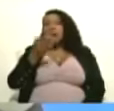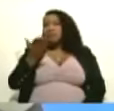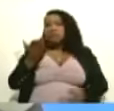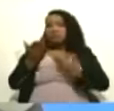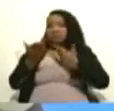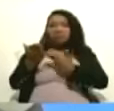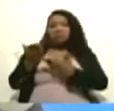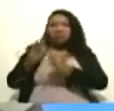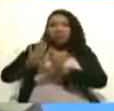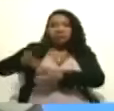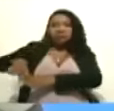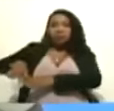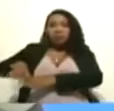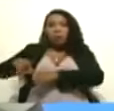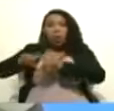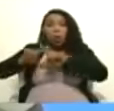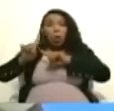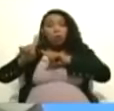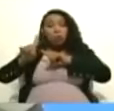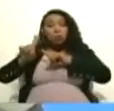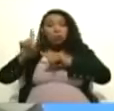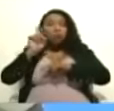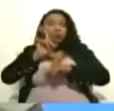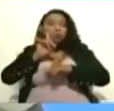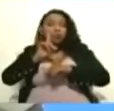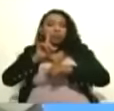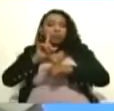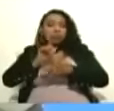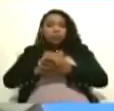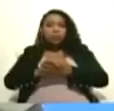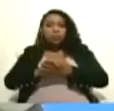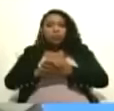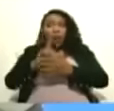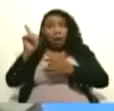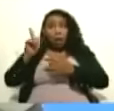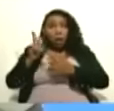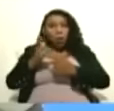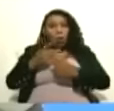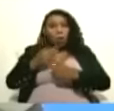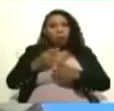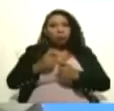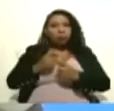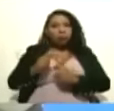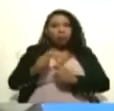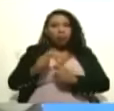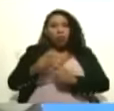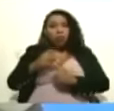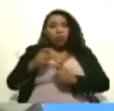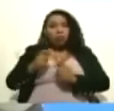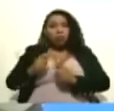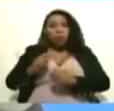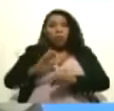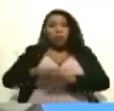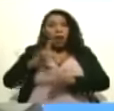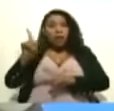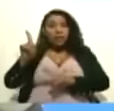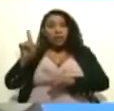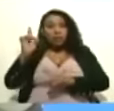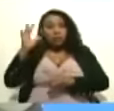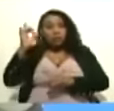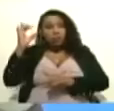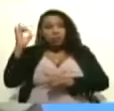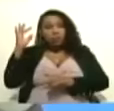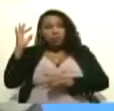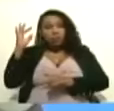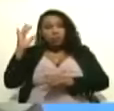todo lo demás es mentira claro no se atrevieron no se atrevieron porque y hubiera sido el colmos de los colmos de los